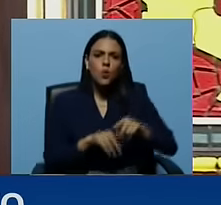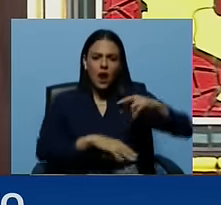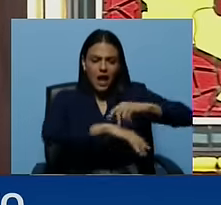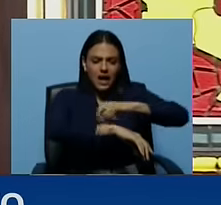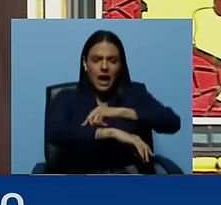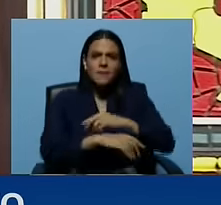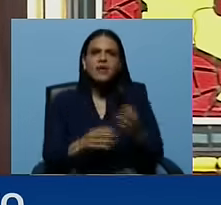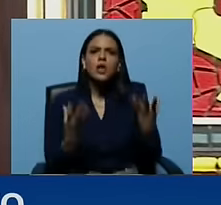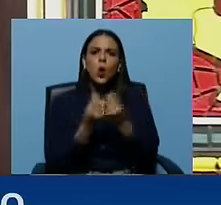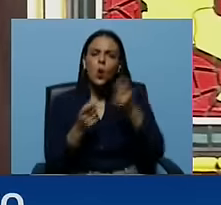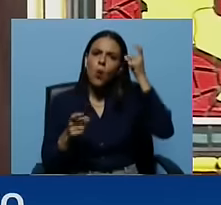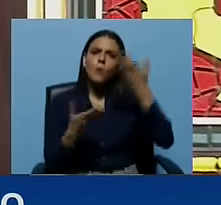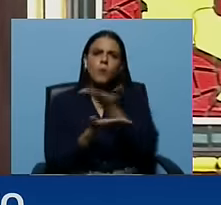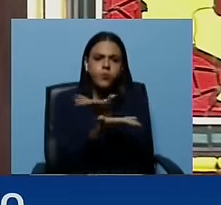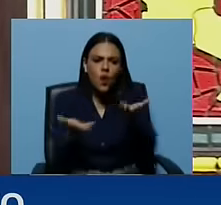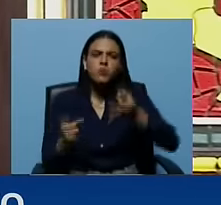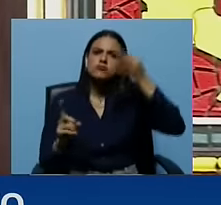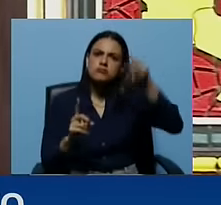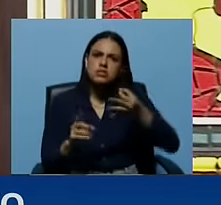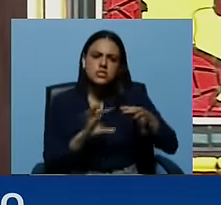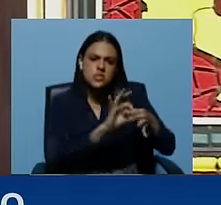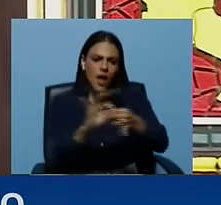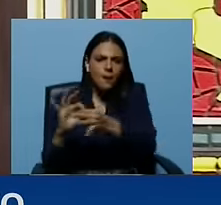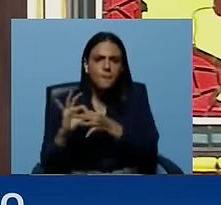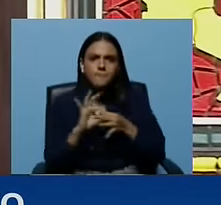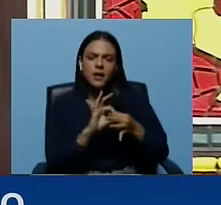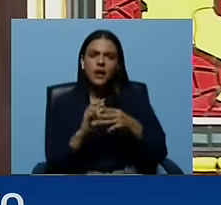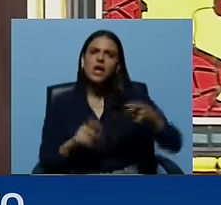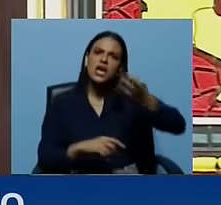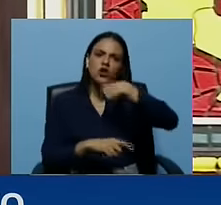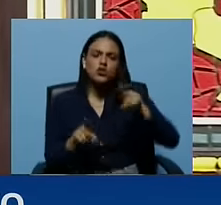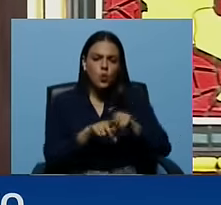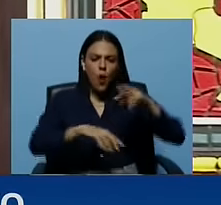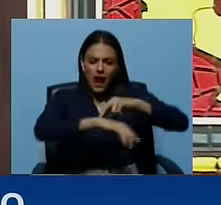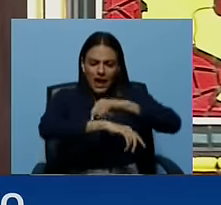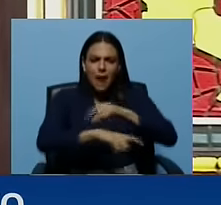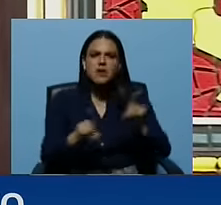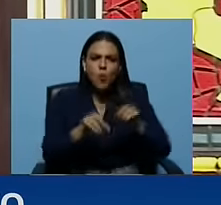siempre, para caminar y